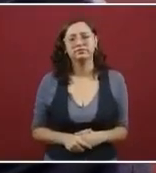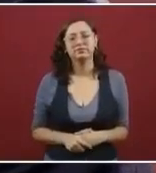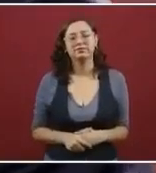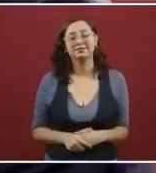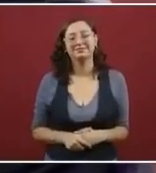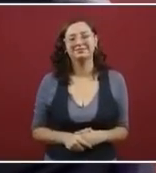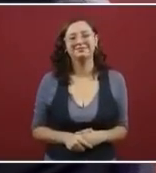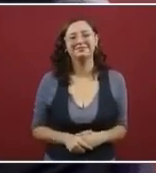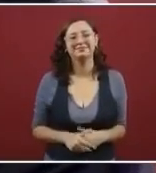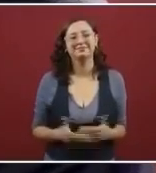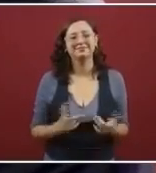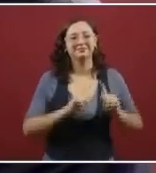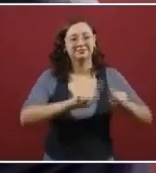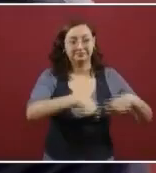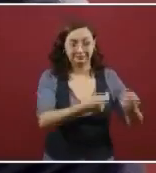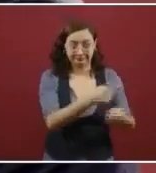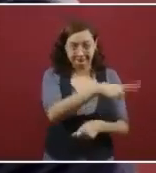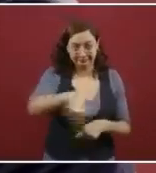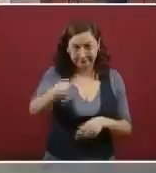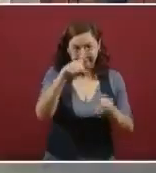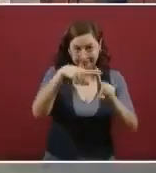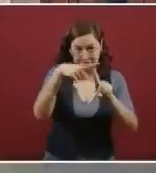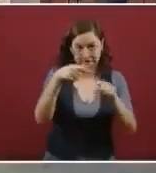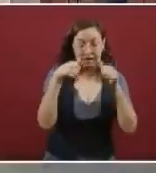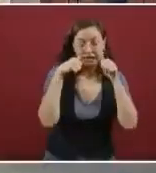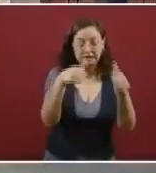Ahí se los dejo de tarea.